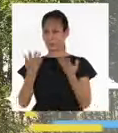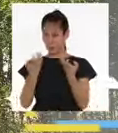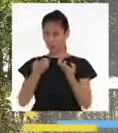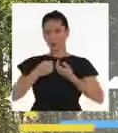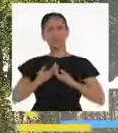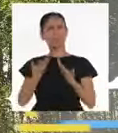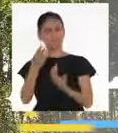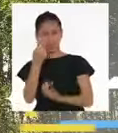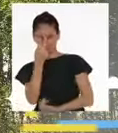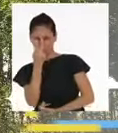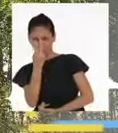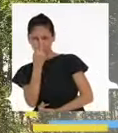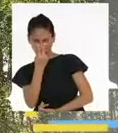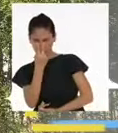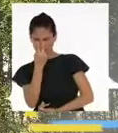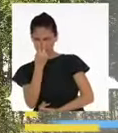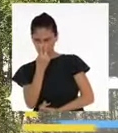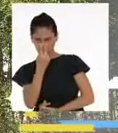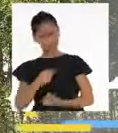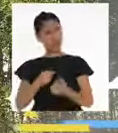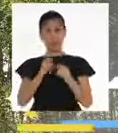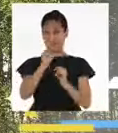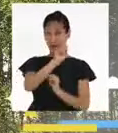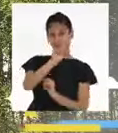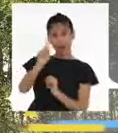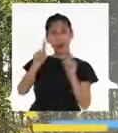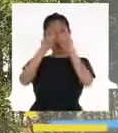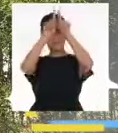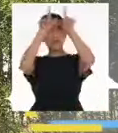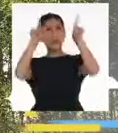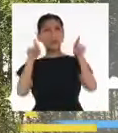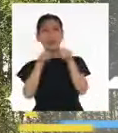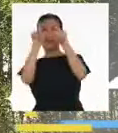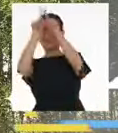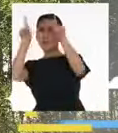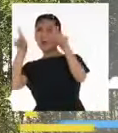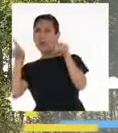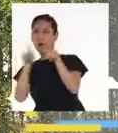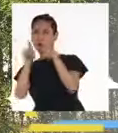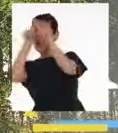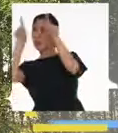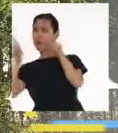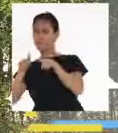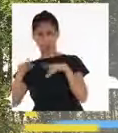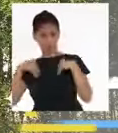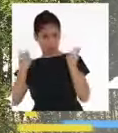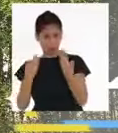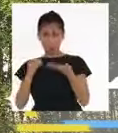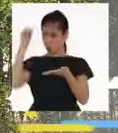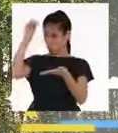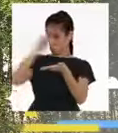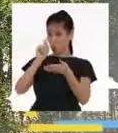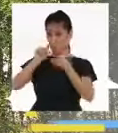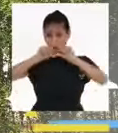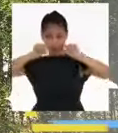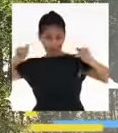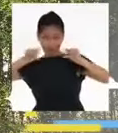identificar la frecuencia de cada barra en un gráfico de barras, podemos usar una regla. ¿Ah, sí?